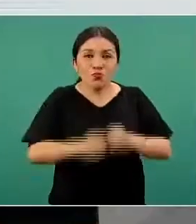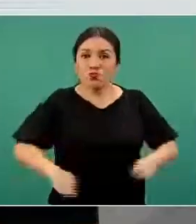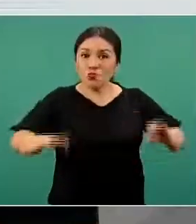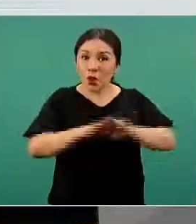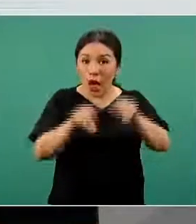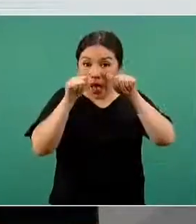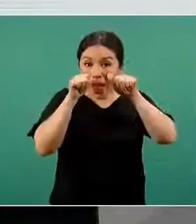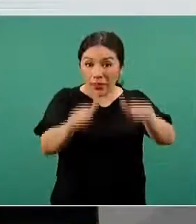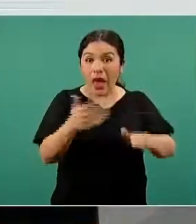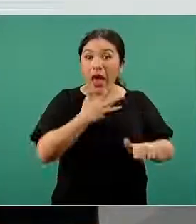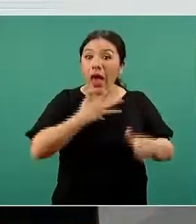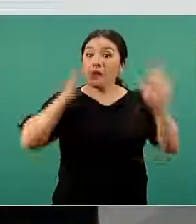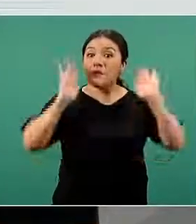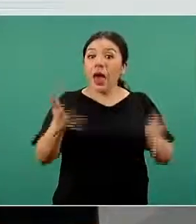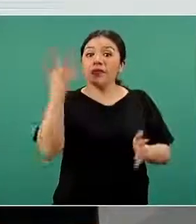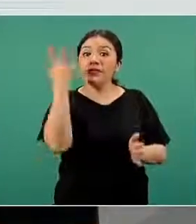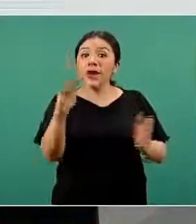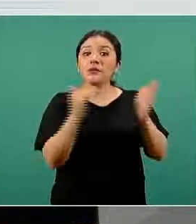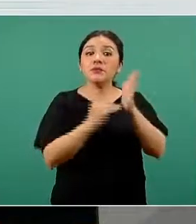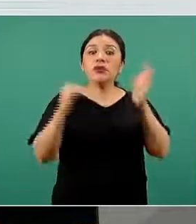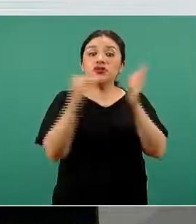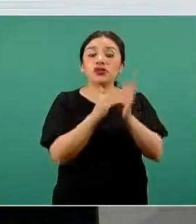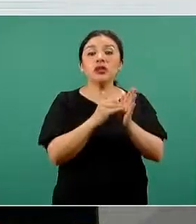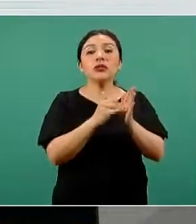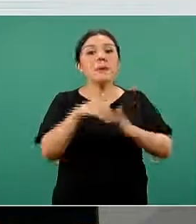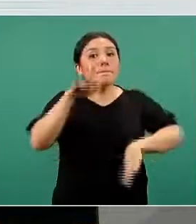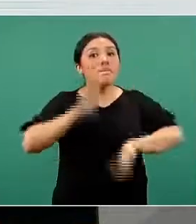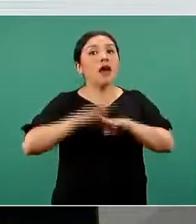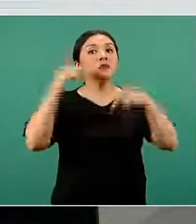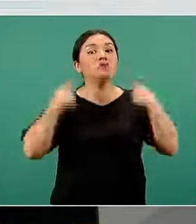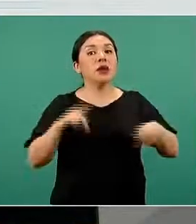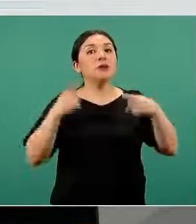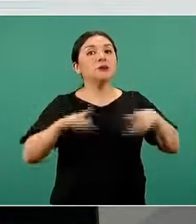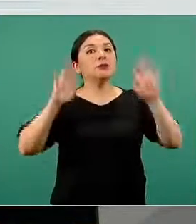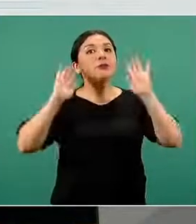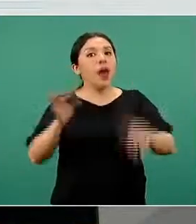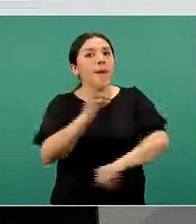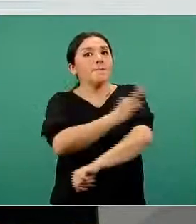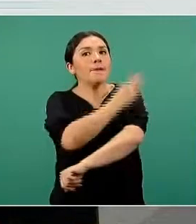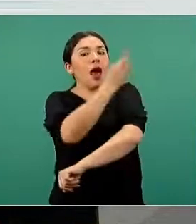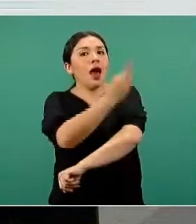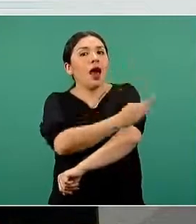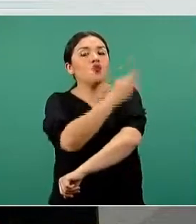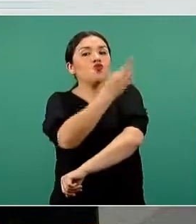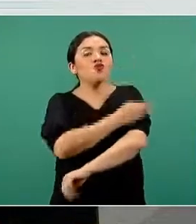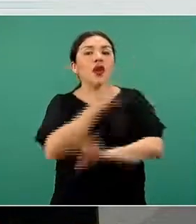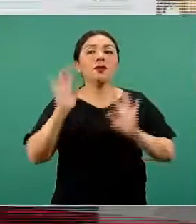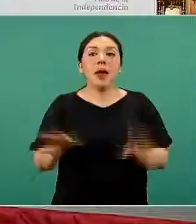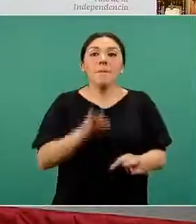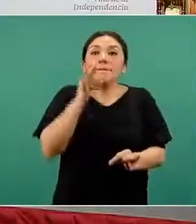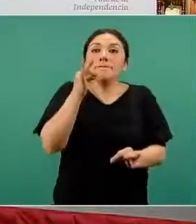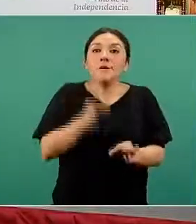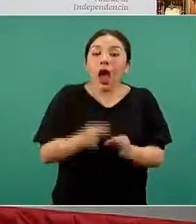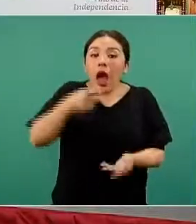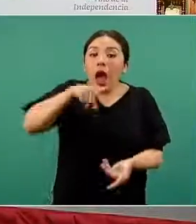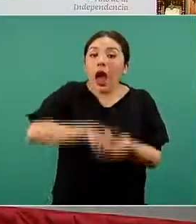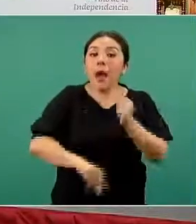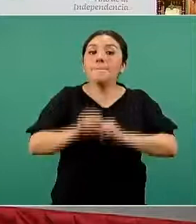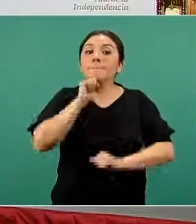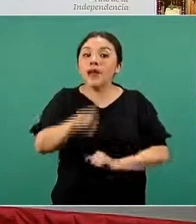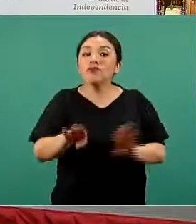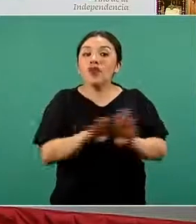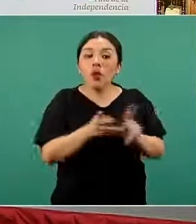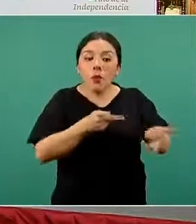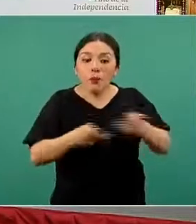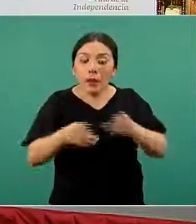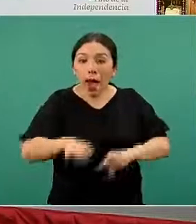se tienen más de 10 millones de personas que lograron ser vacunadas dentro de este